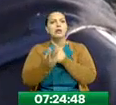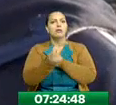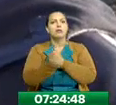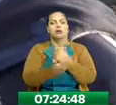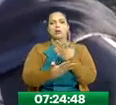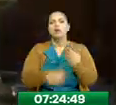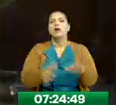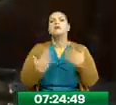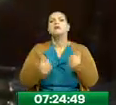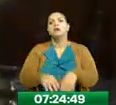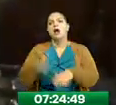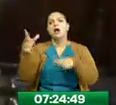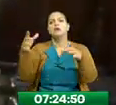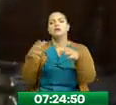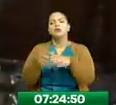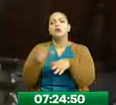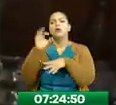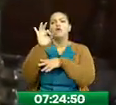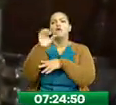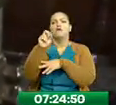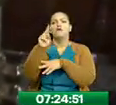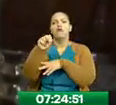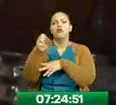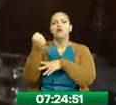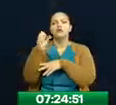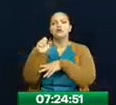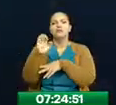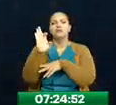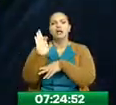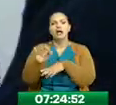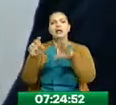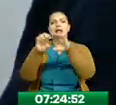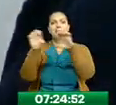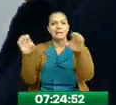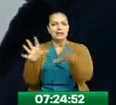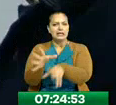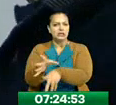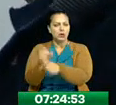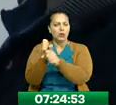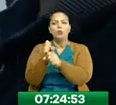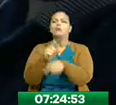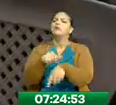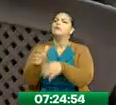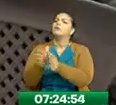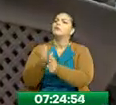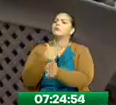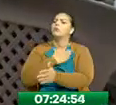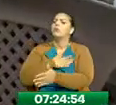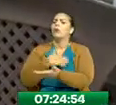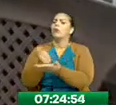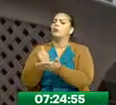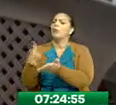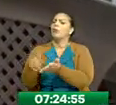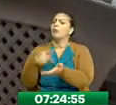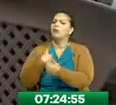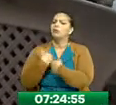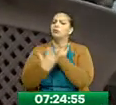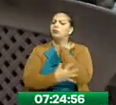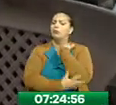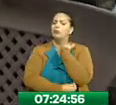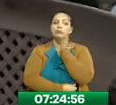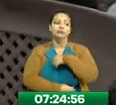pública más que todo? Piden el apoyo correspondiente. Los padres de una de las víctimas dicen que son de escasos